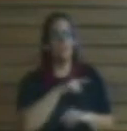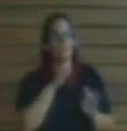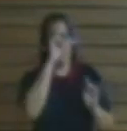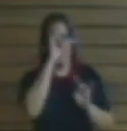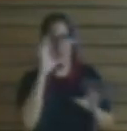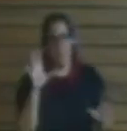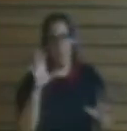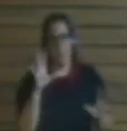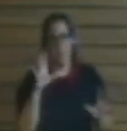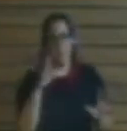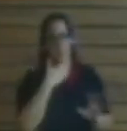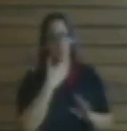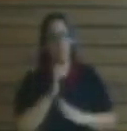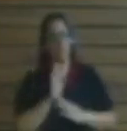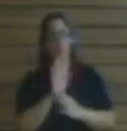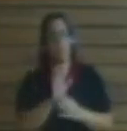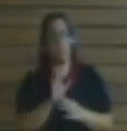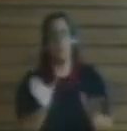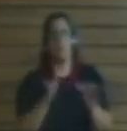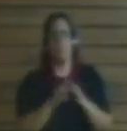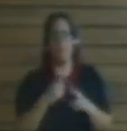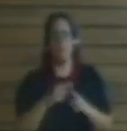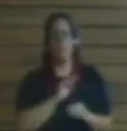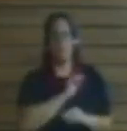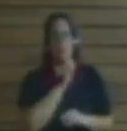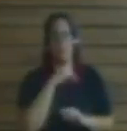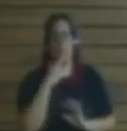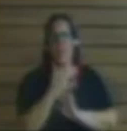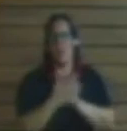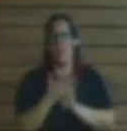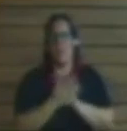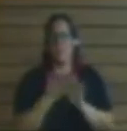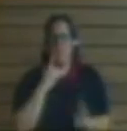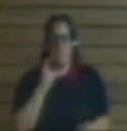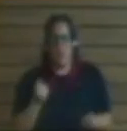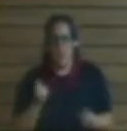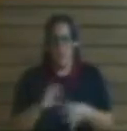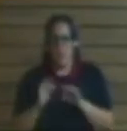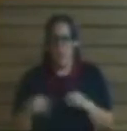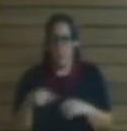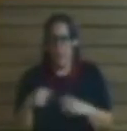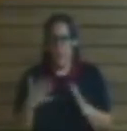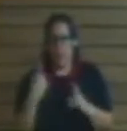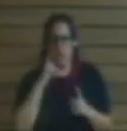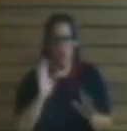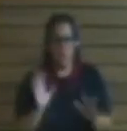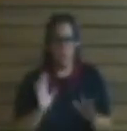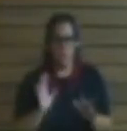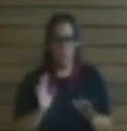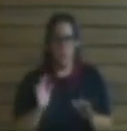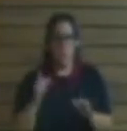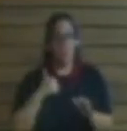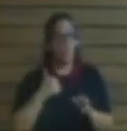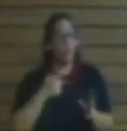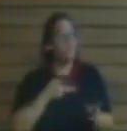y su portavoz, el portavoz de su partido, también ha salido antes aquí y ha hablado, no sé qué, ha dicho Corralito, no sé lo qué, amiguetes, tal. Bueno, mire. Yo, lo que no